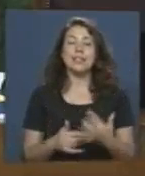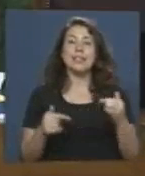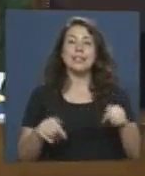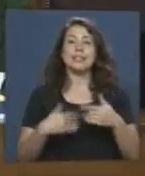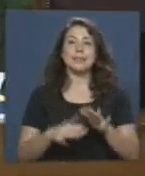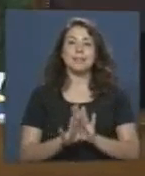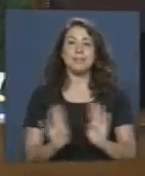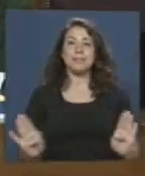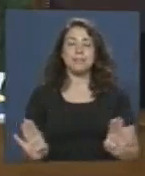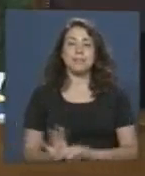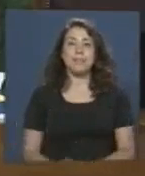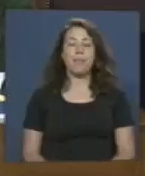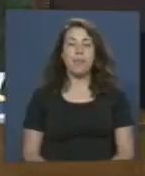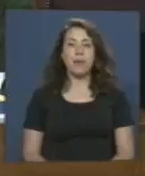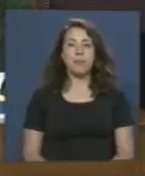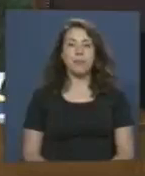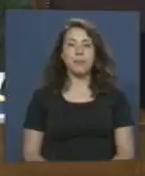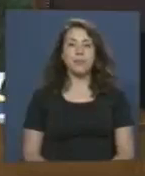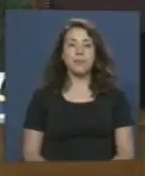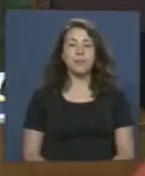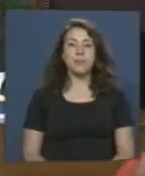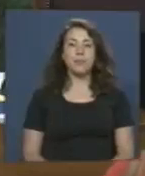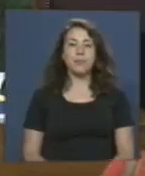se levanta.